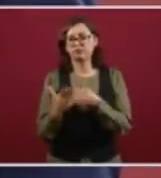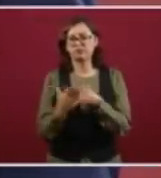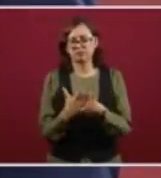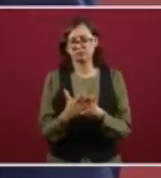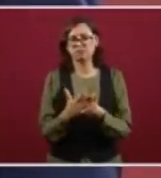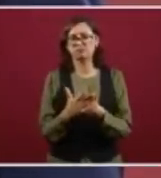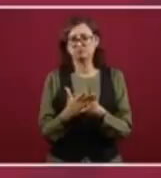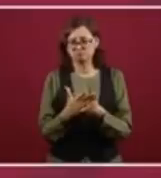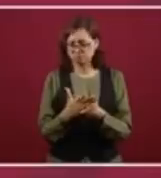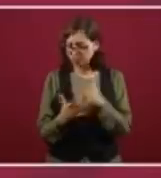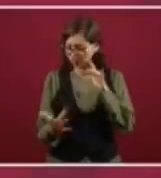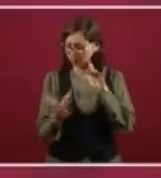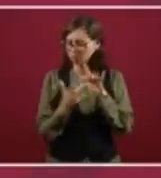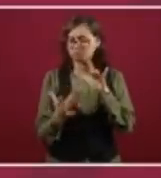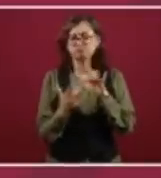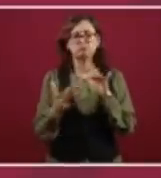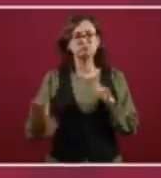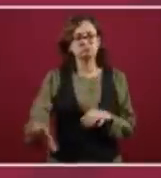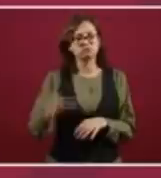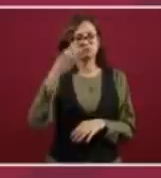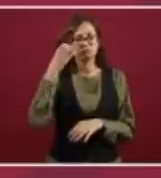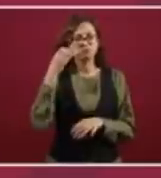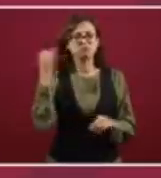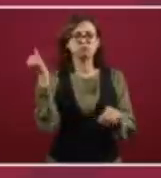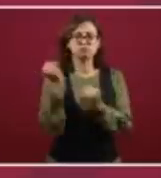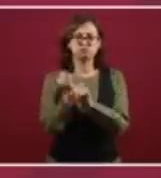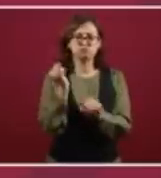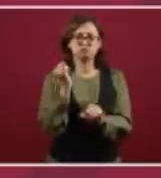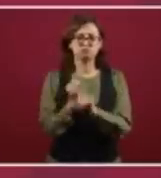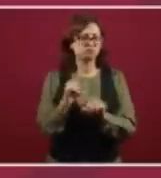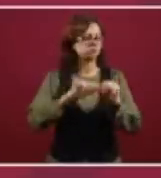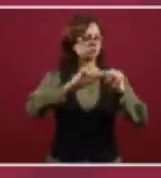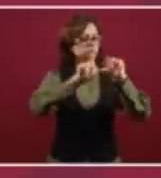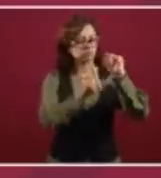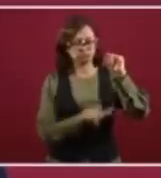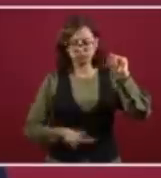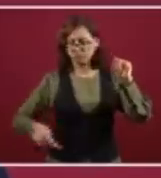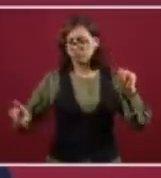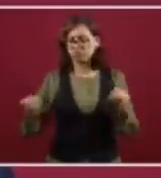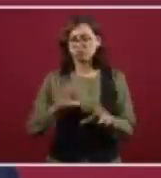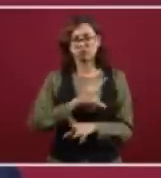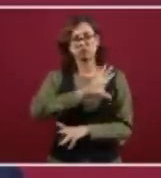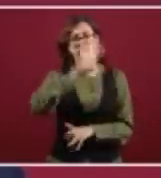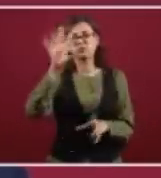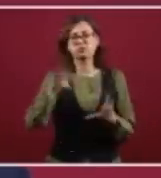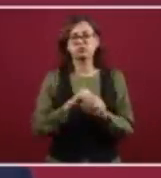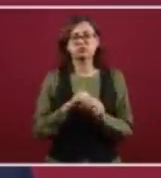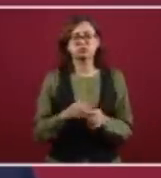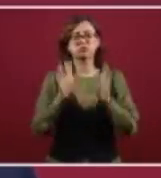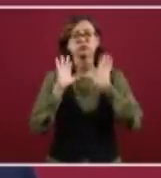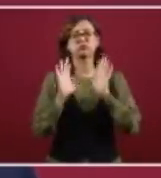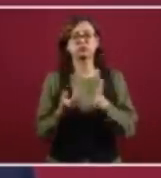celular y internet todos los pueblos de México. Ya empezamos.